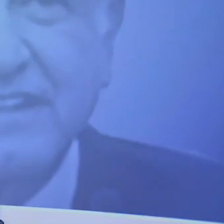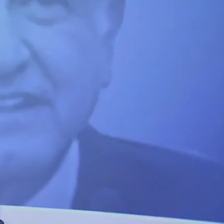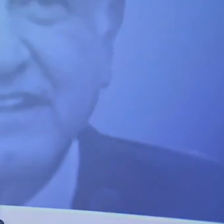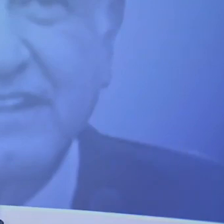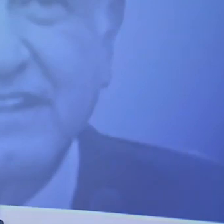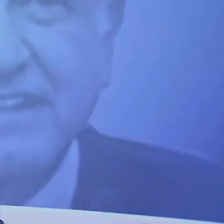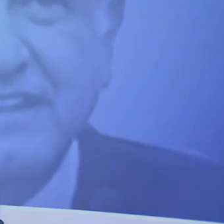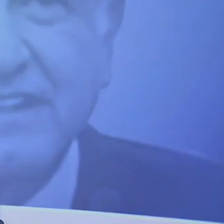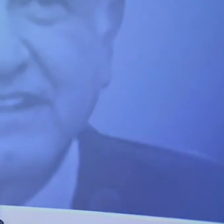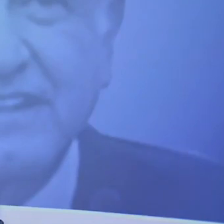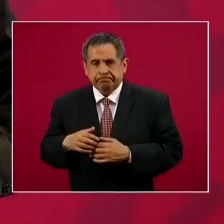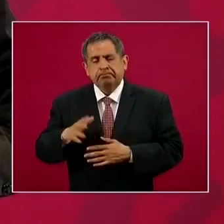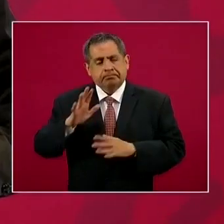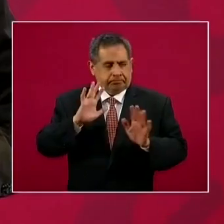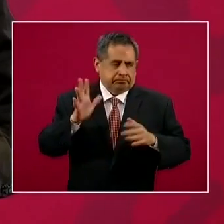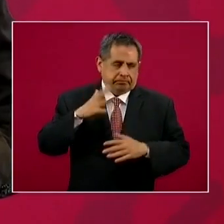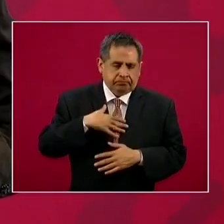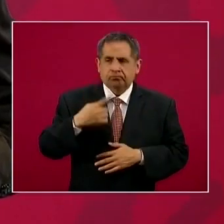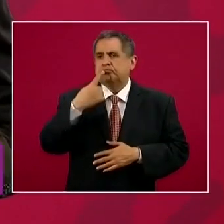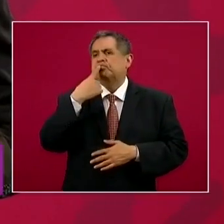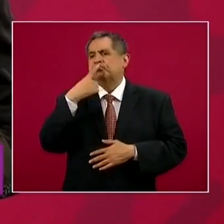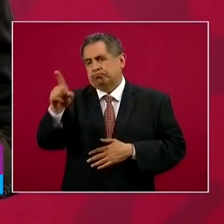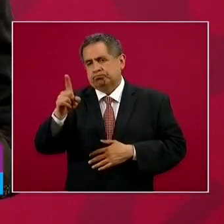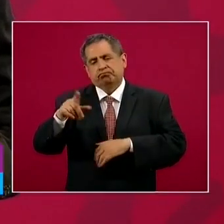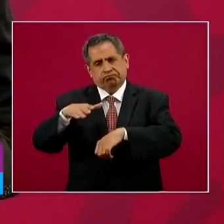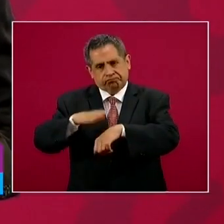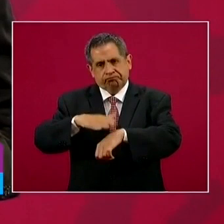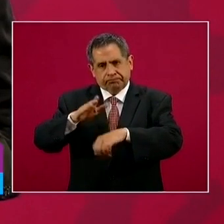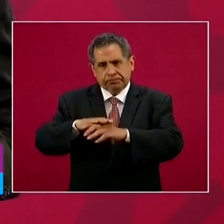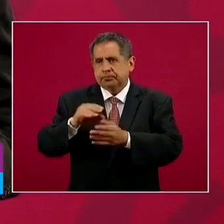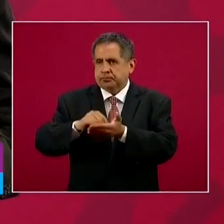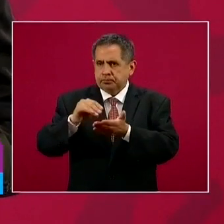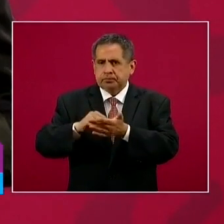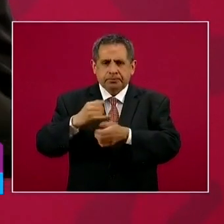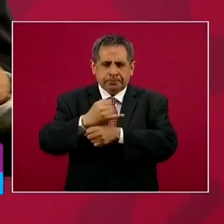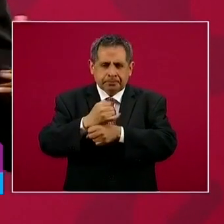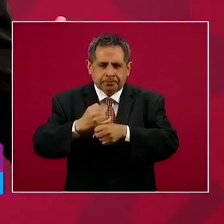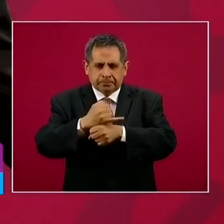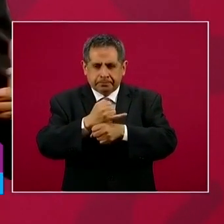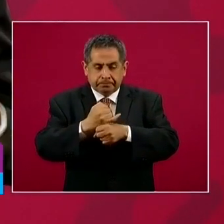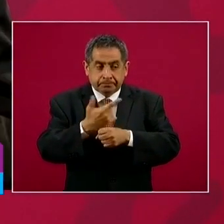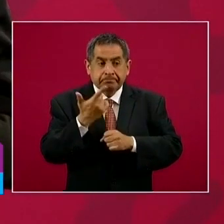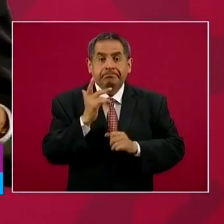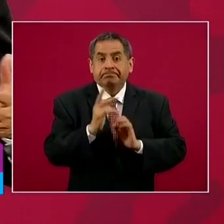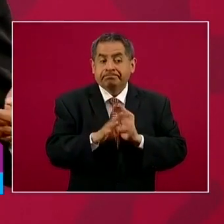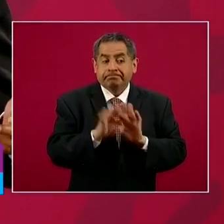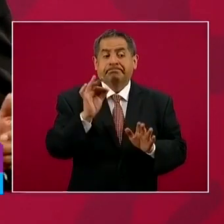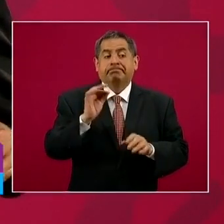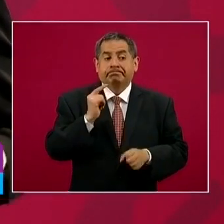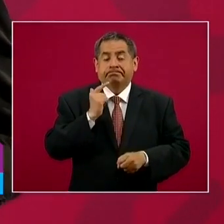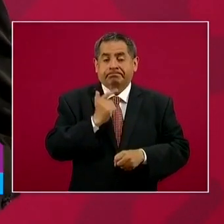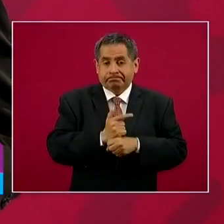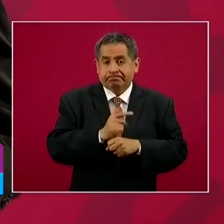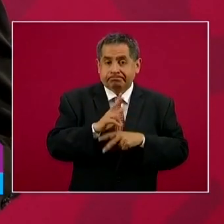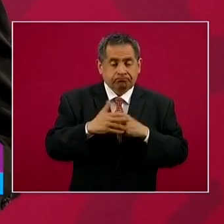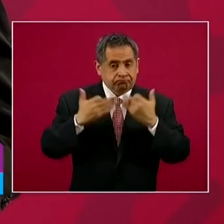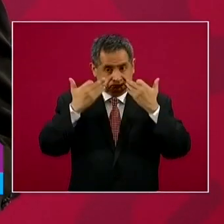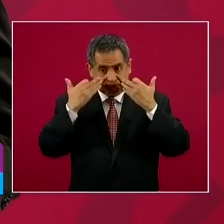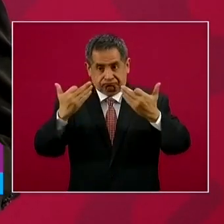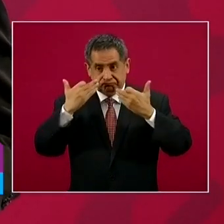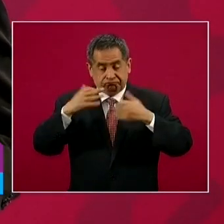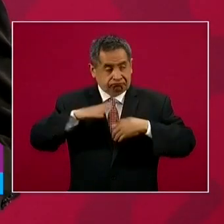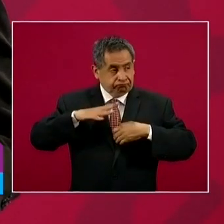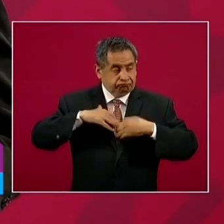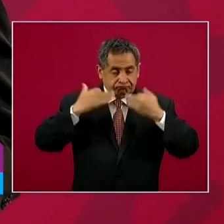la mañanera. Hay toda una investigación, ya se tienen testigos